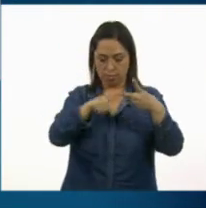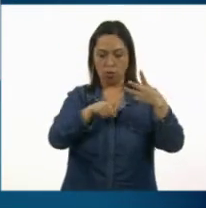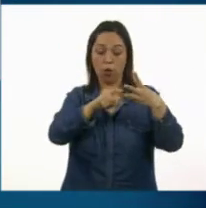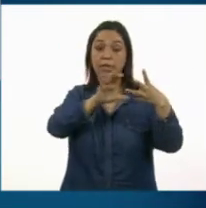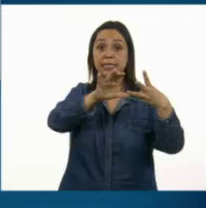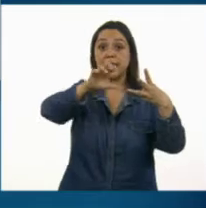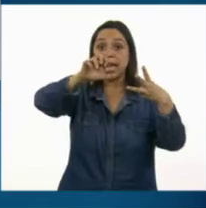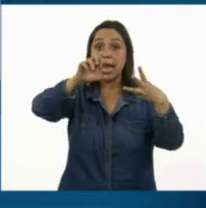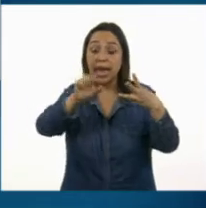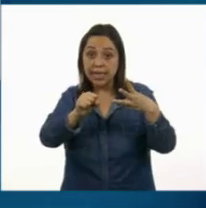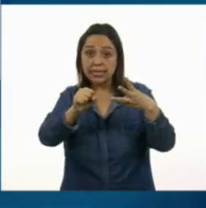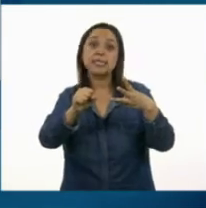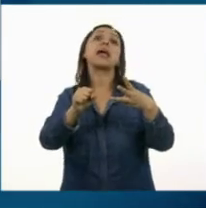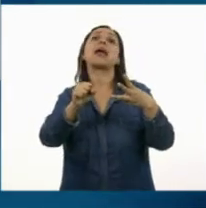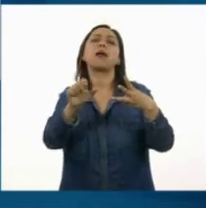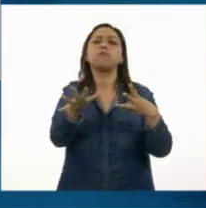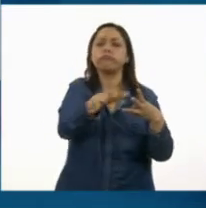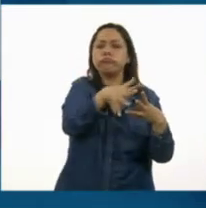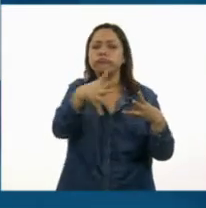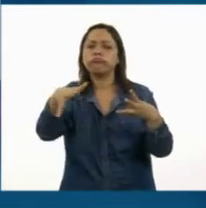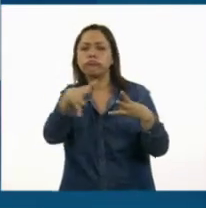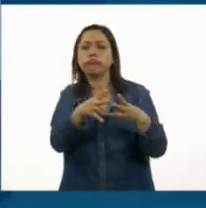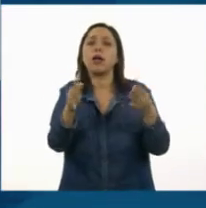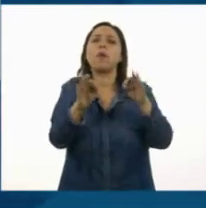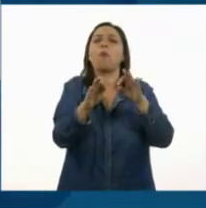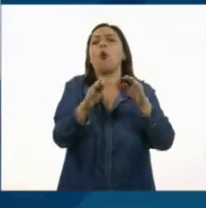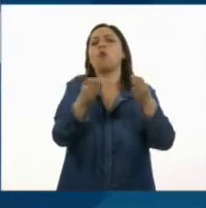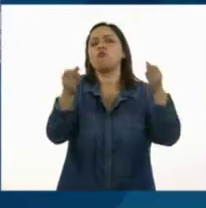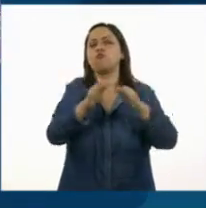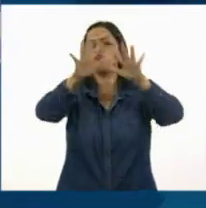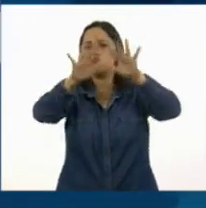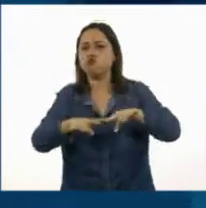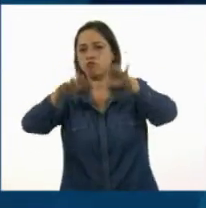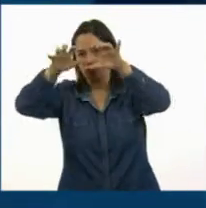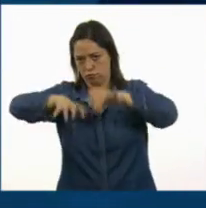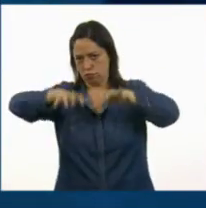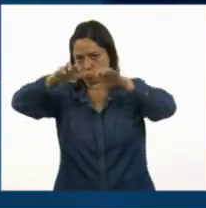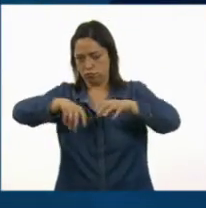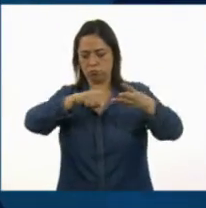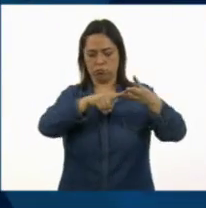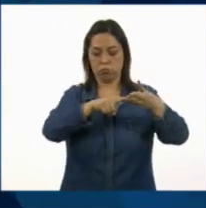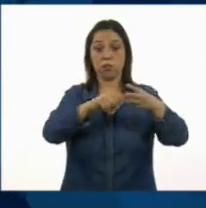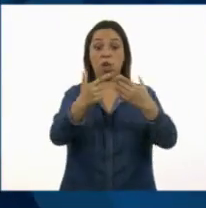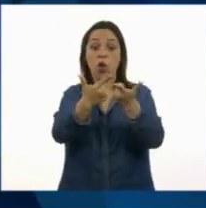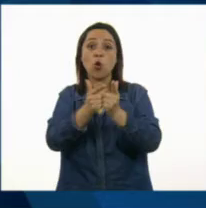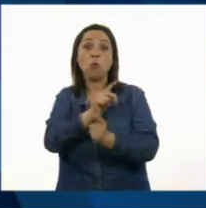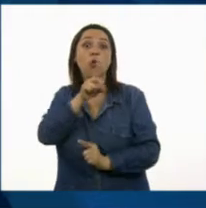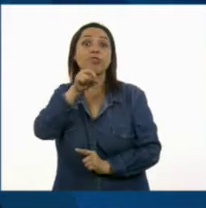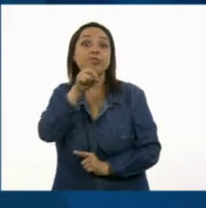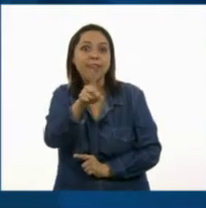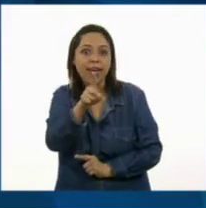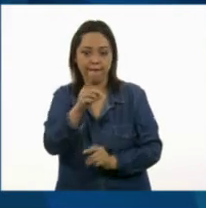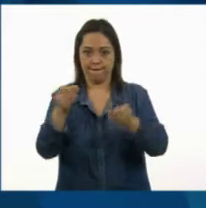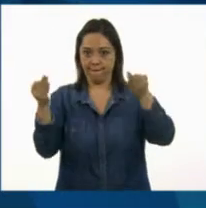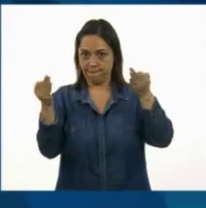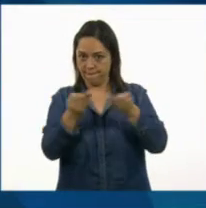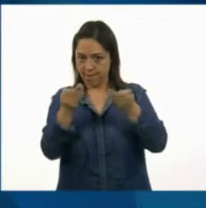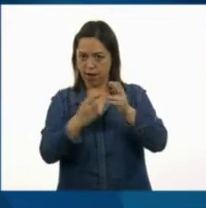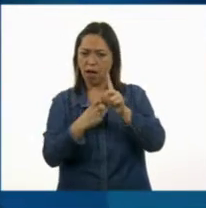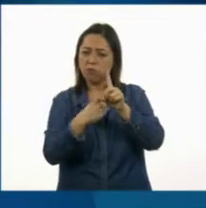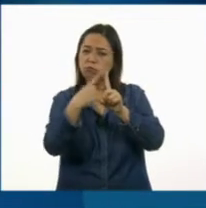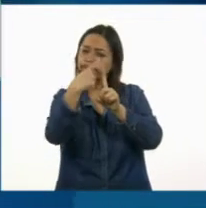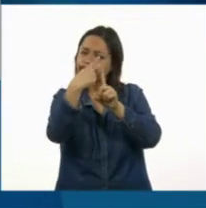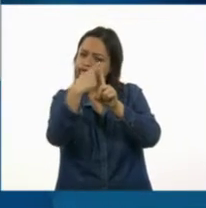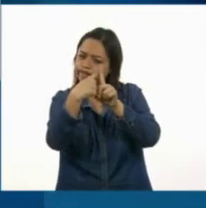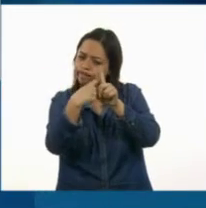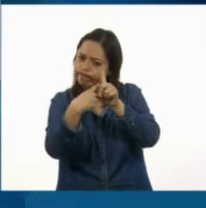CS, clima templado con lluvias en invierno. el grupo D, fríos. Presenta temperaturas